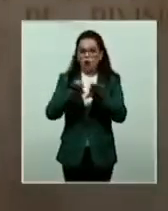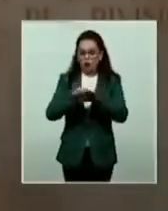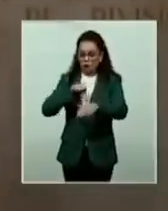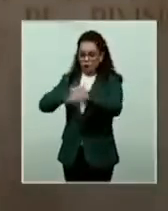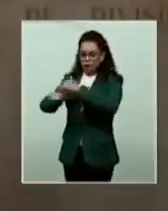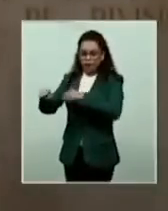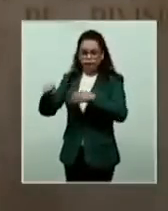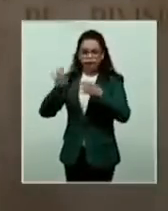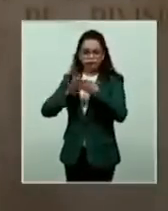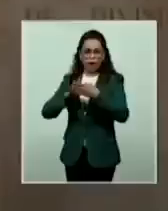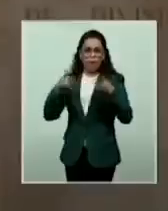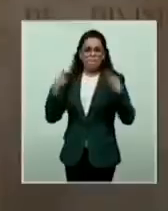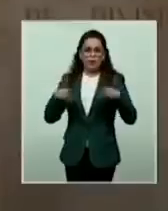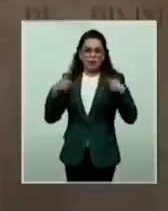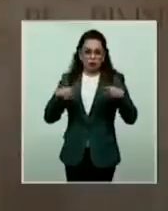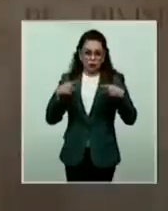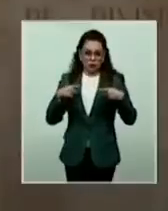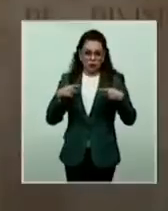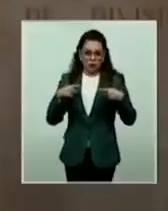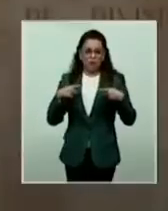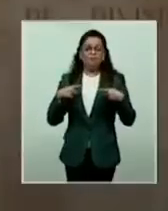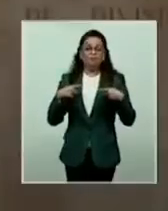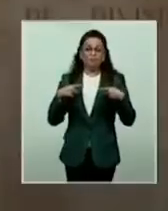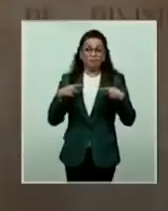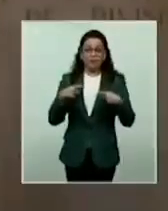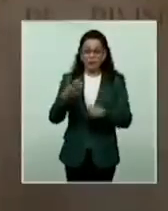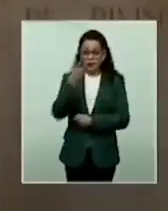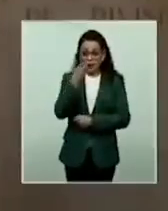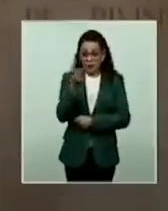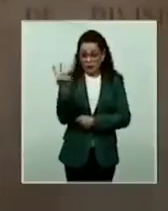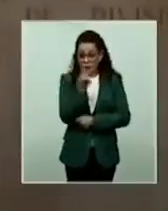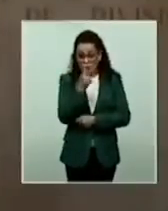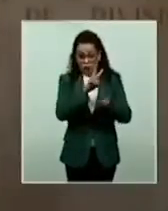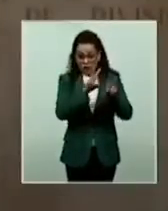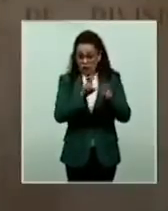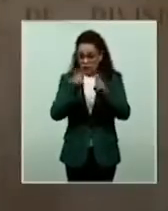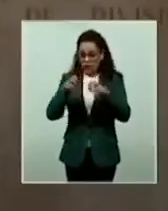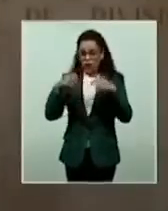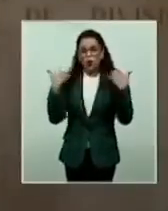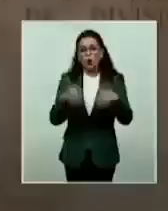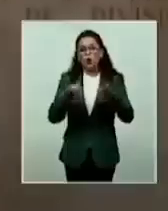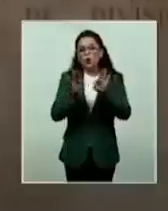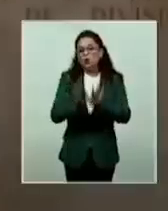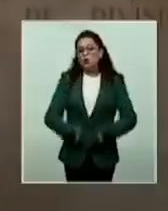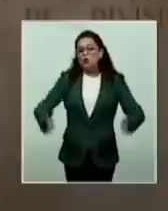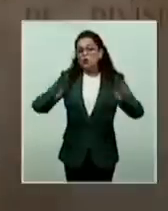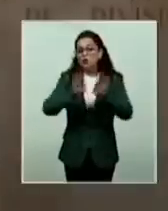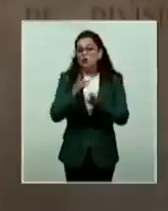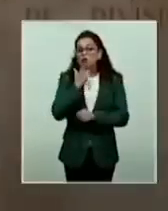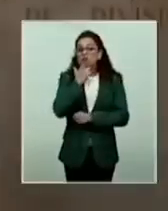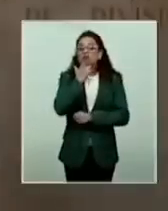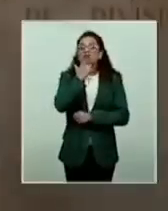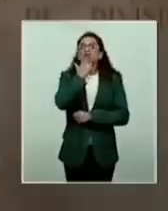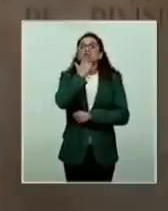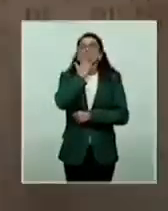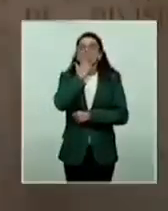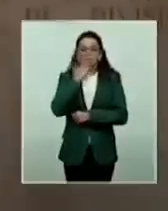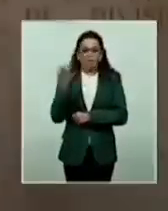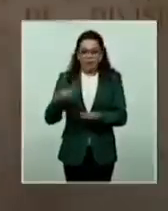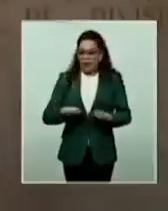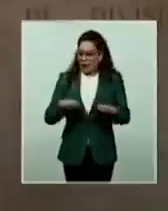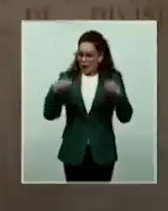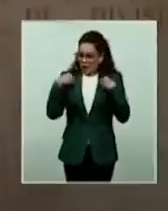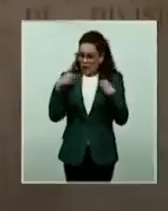tema. Estos asuntos son de una enorme relevancia. Pueden cambiar la historia de la vida de miles